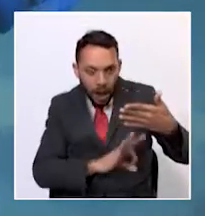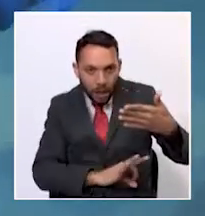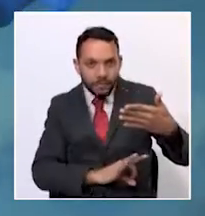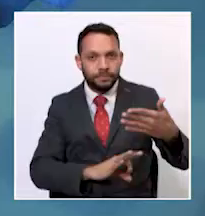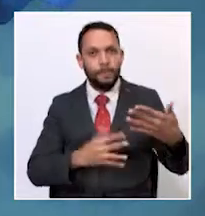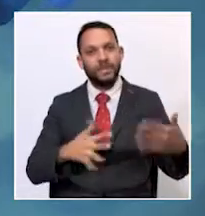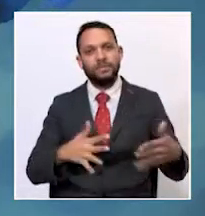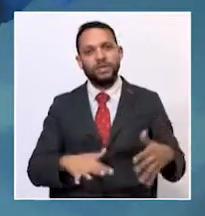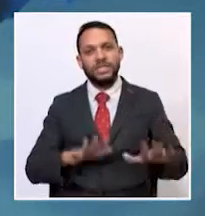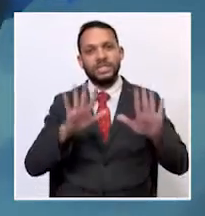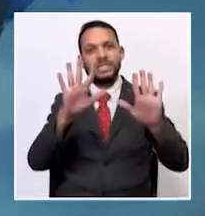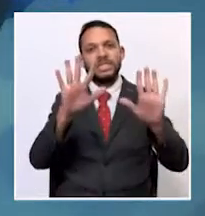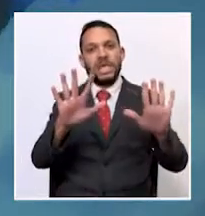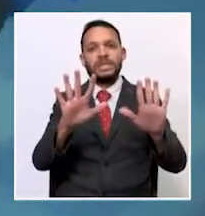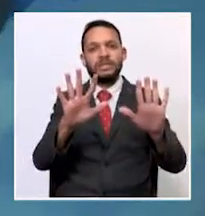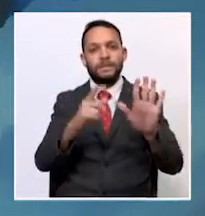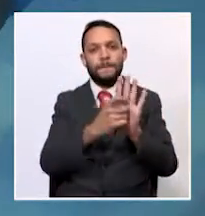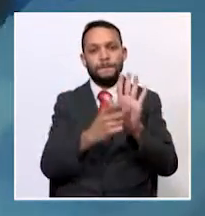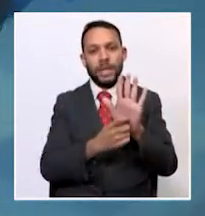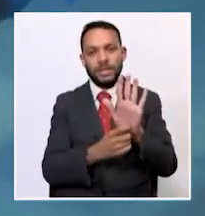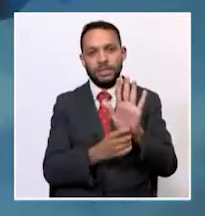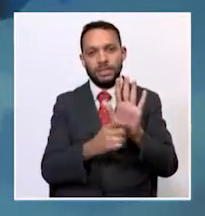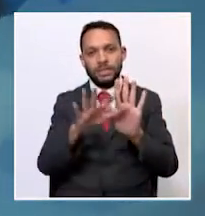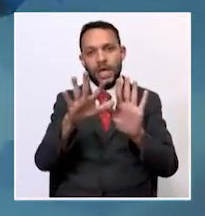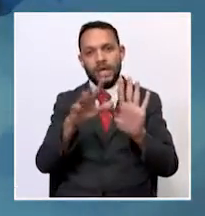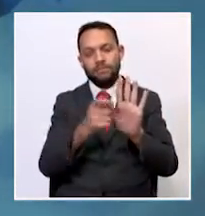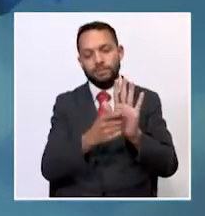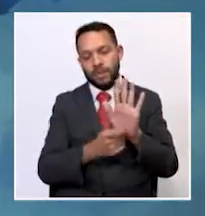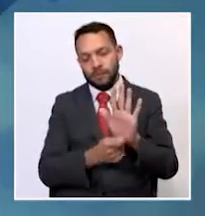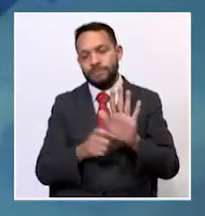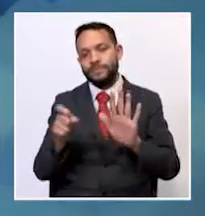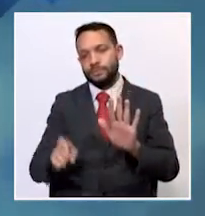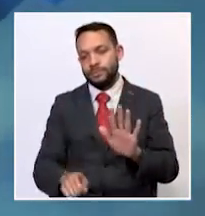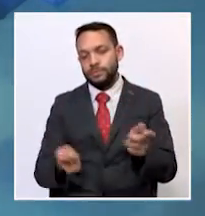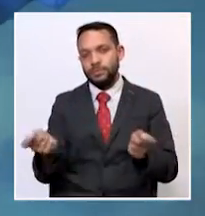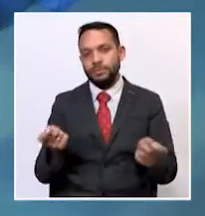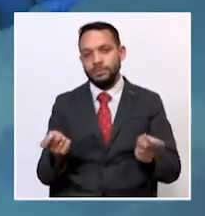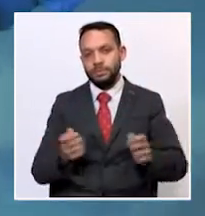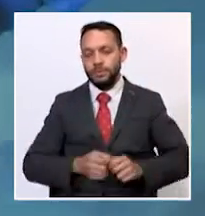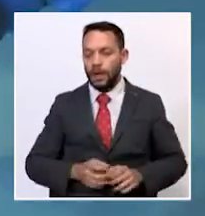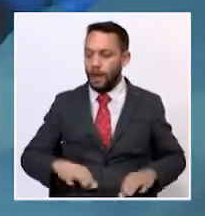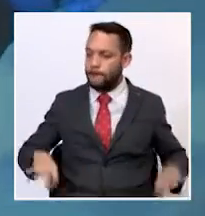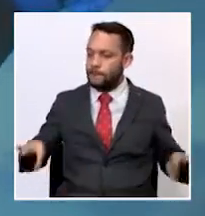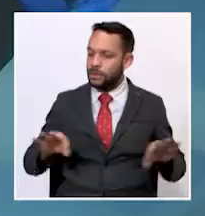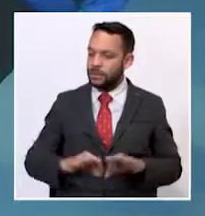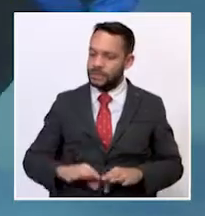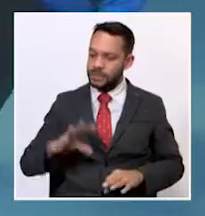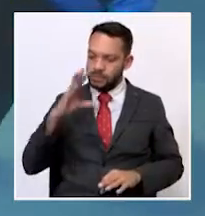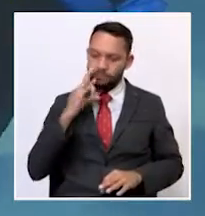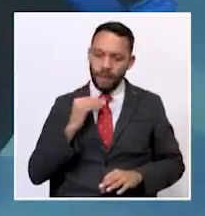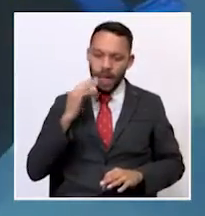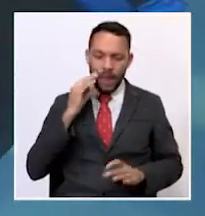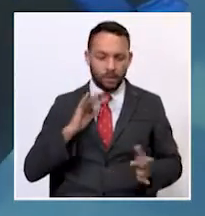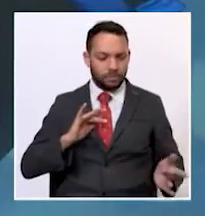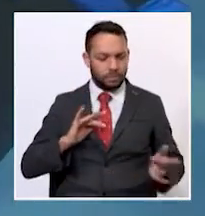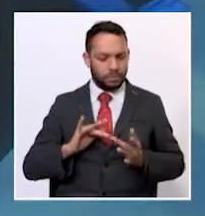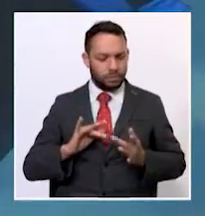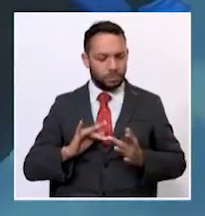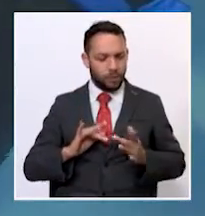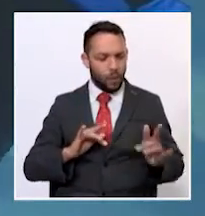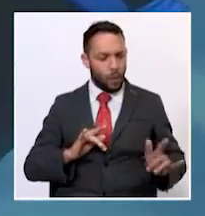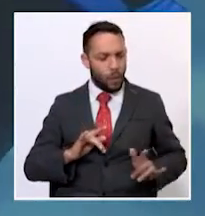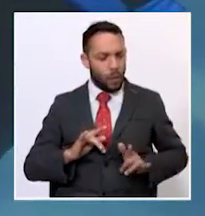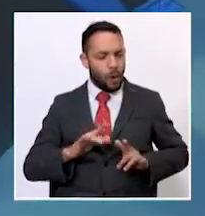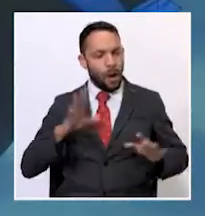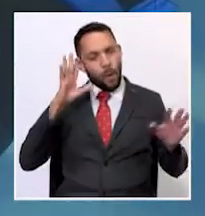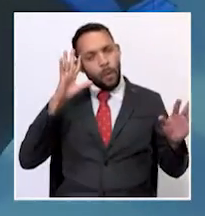10 sesiones. Todo va siendo un tratamiento paulatino en el que el paciente va experimentando de verdad esa profunda relajación,